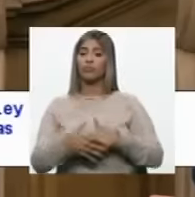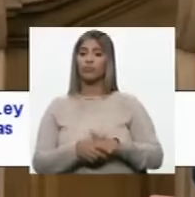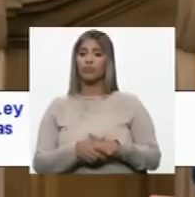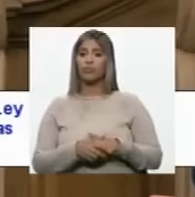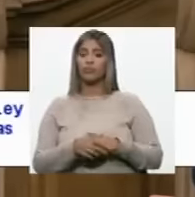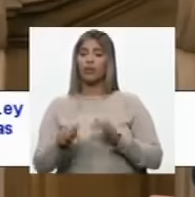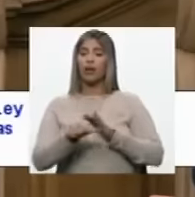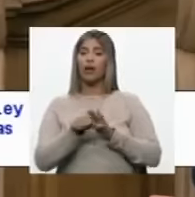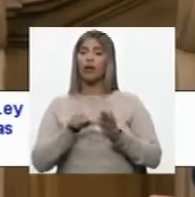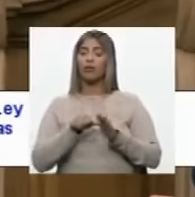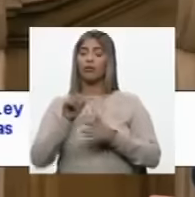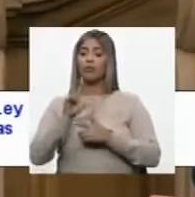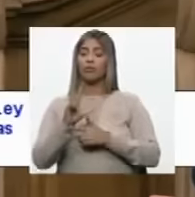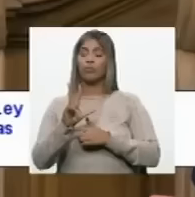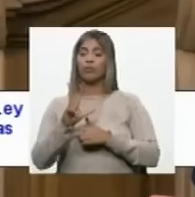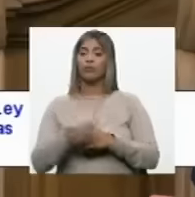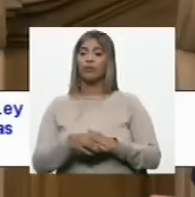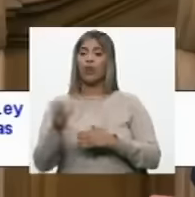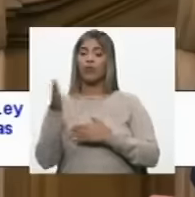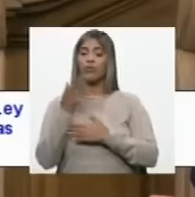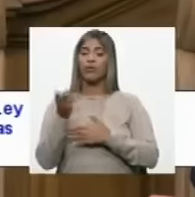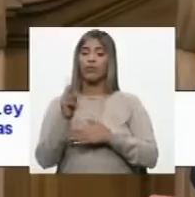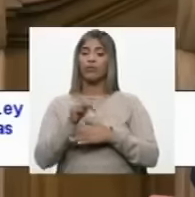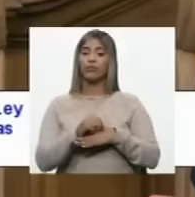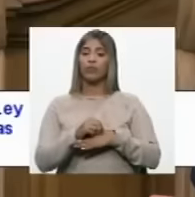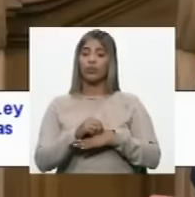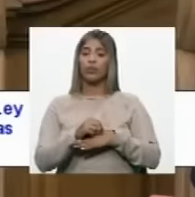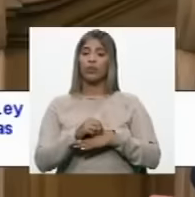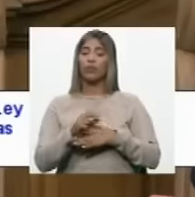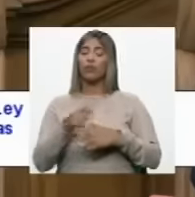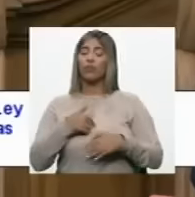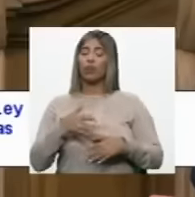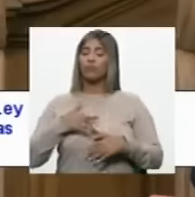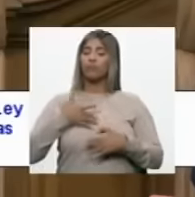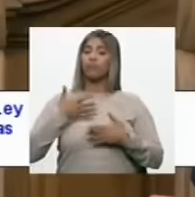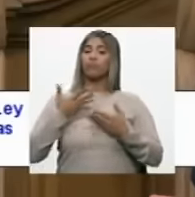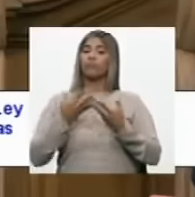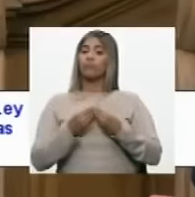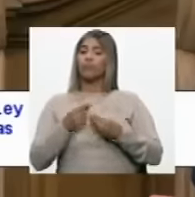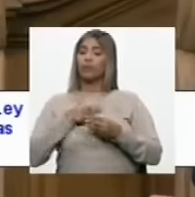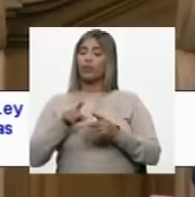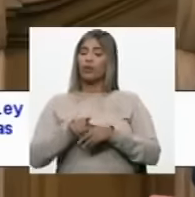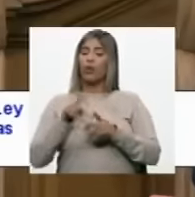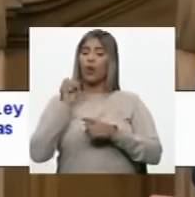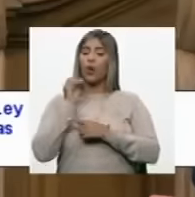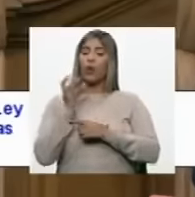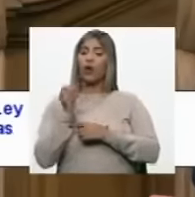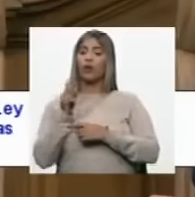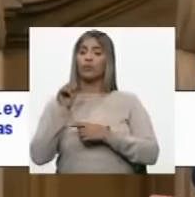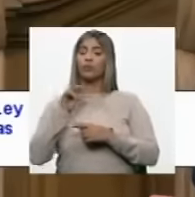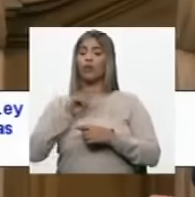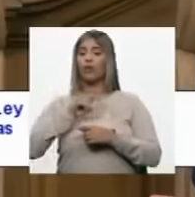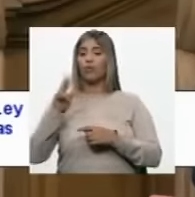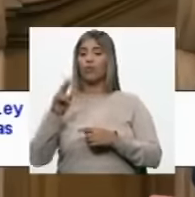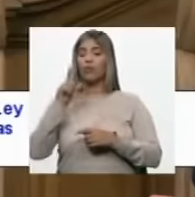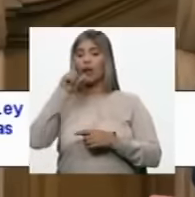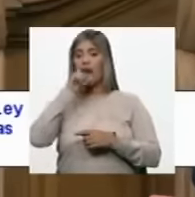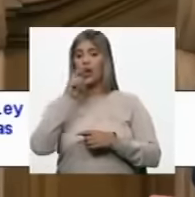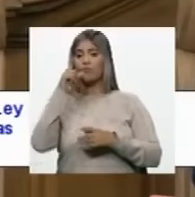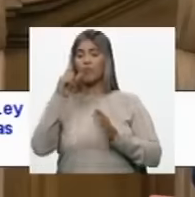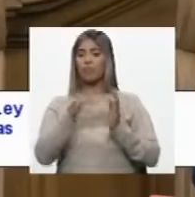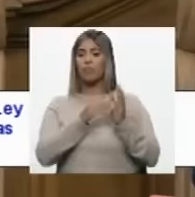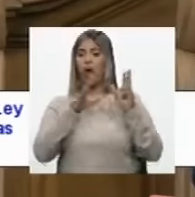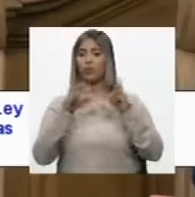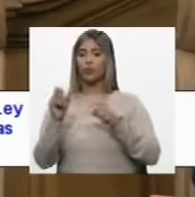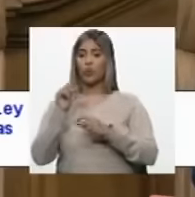términos. Artículo 3. La bandera nacional se inspira en la que adoptó el Congreso de la República de